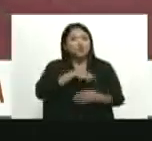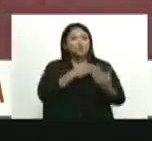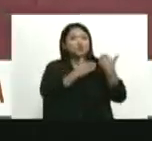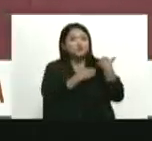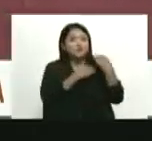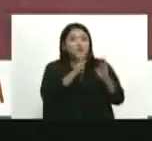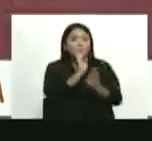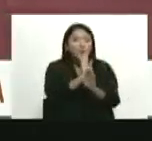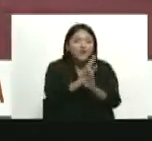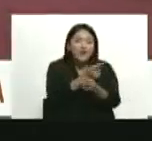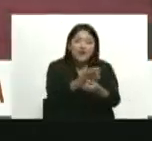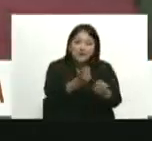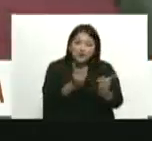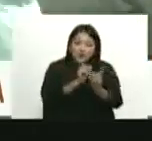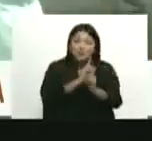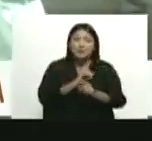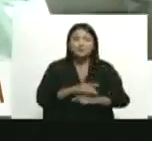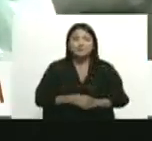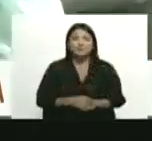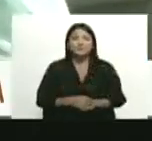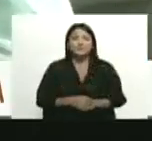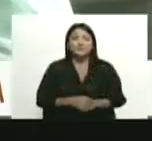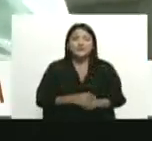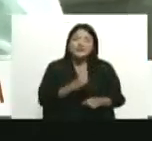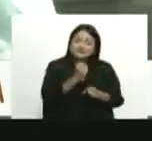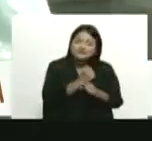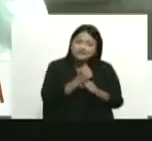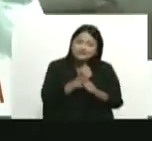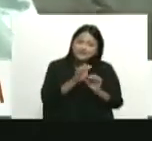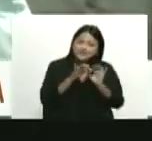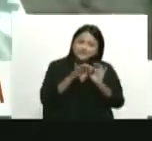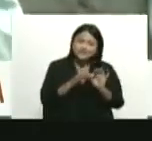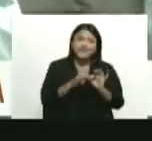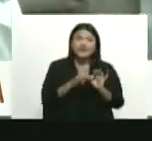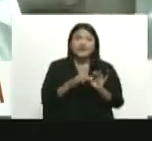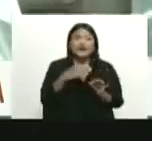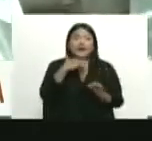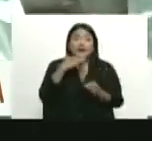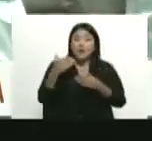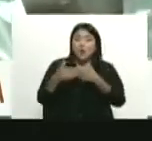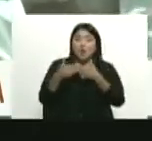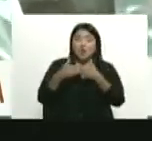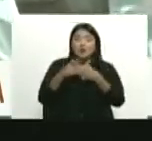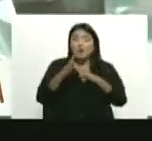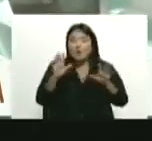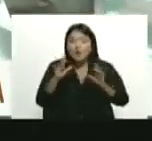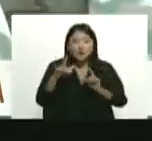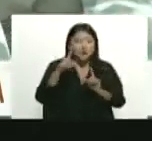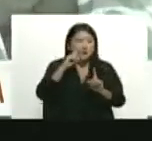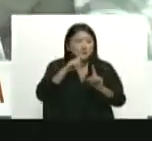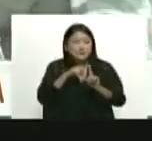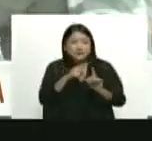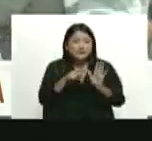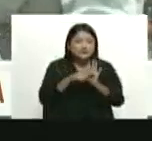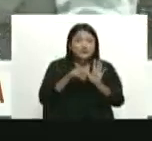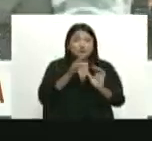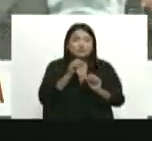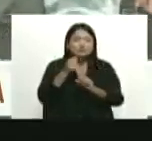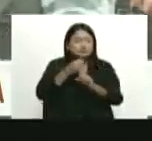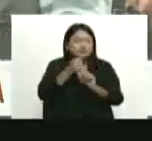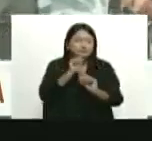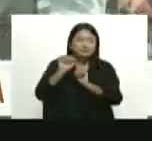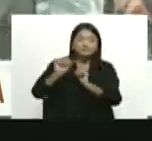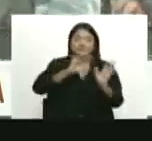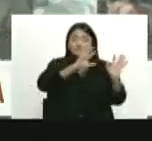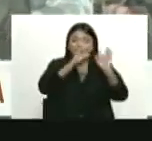lado, protegiendo su derecho y trabajando incansablemente para superar los desafíos que enfrentamos como nación. En conclusión,